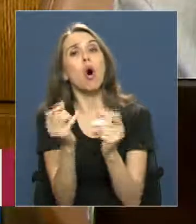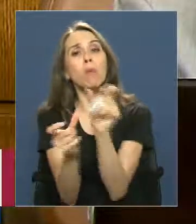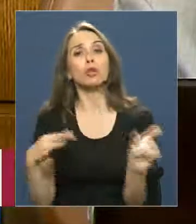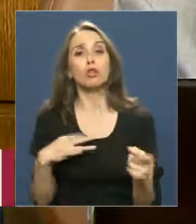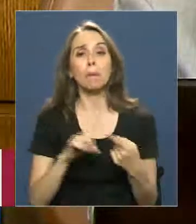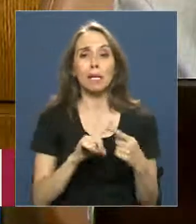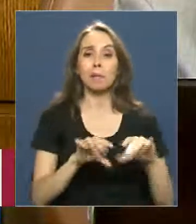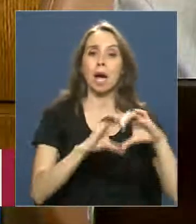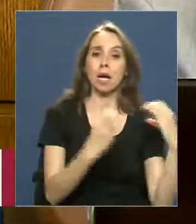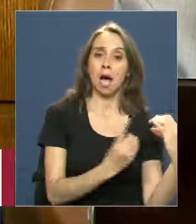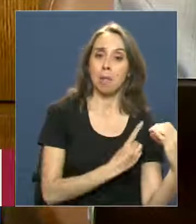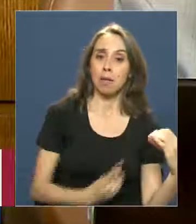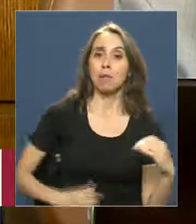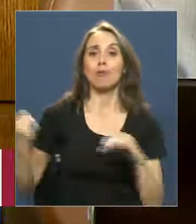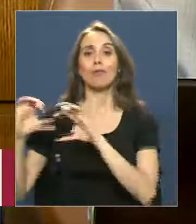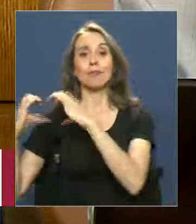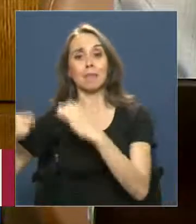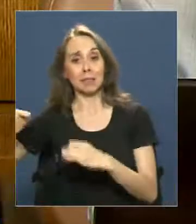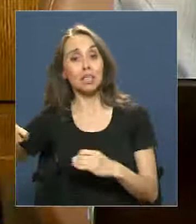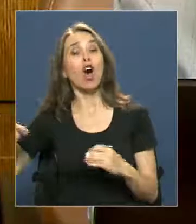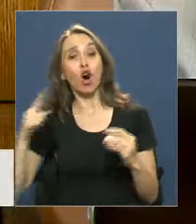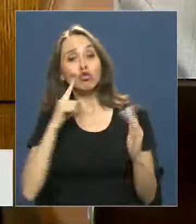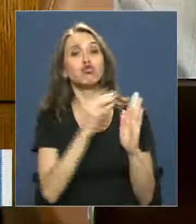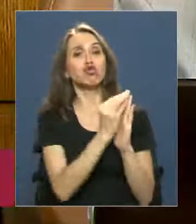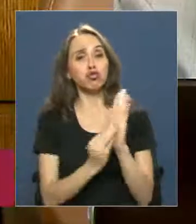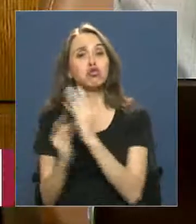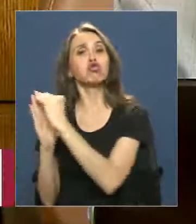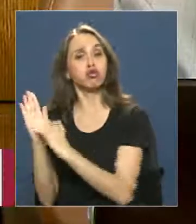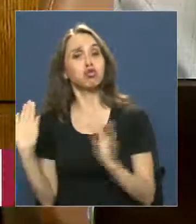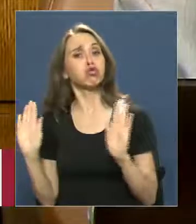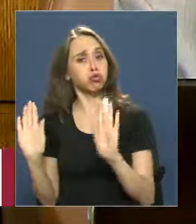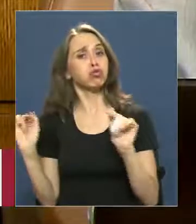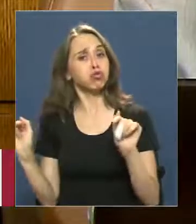en la Cámara como en el Senado, pero tenemos que entender que sobre todo